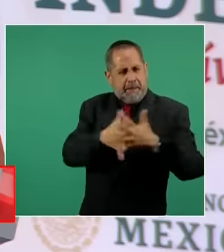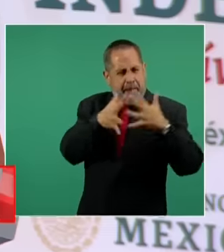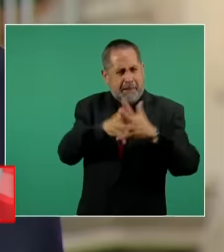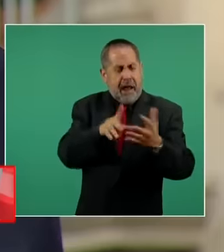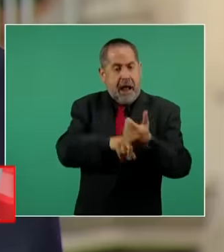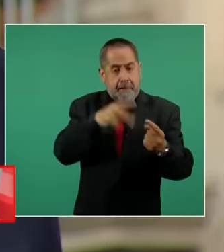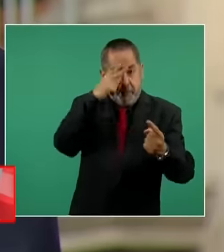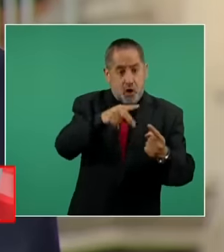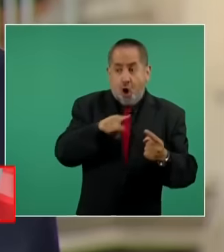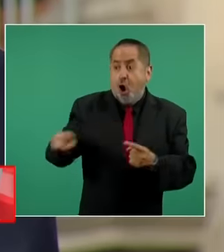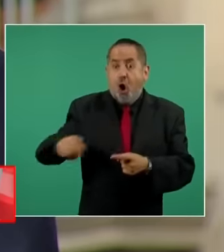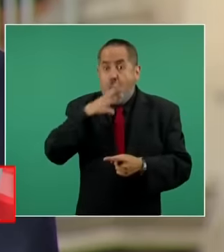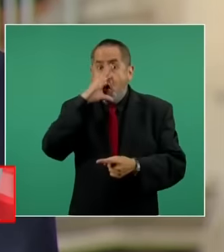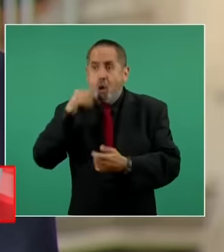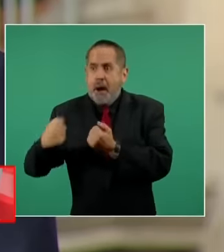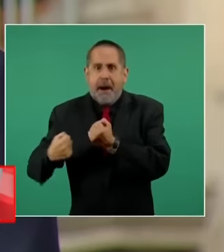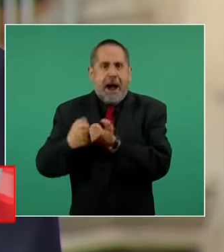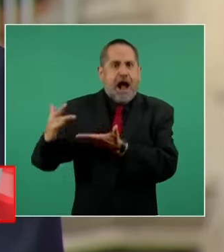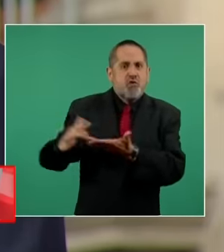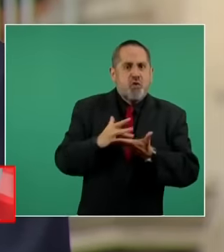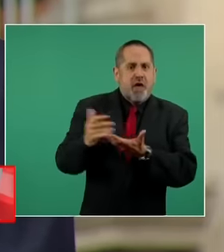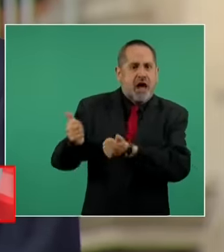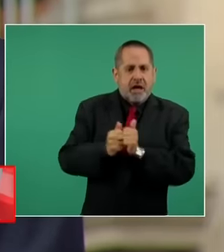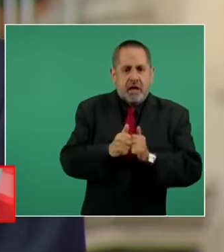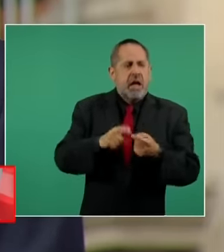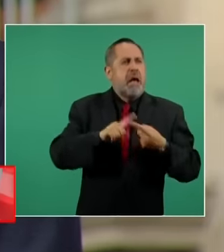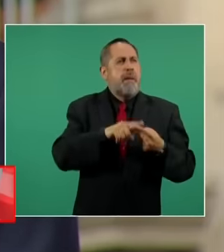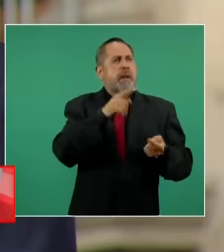1835-1836 y la invasión norteamericana de